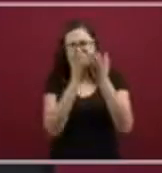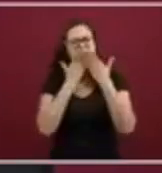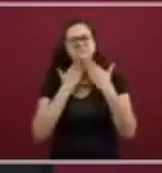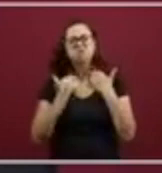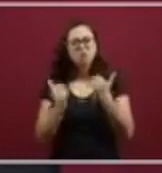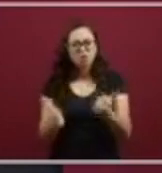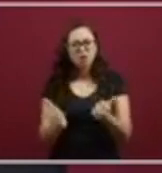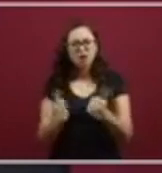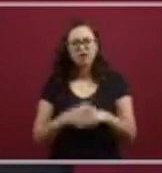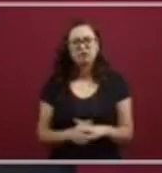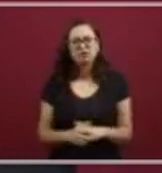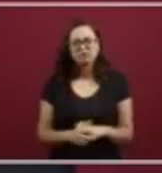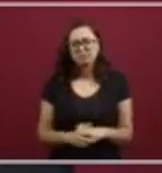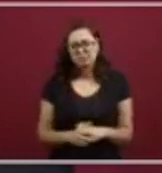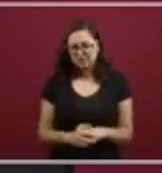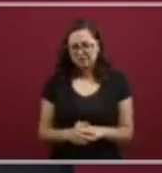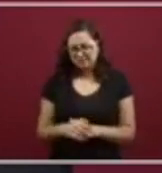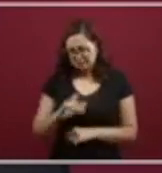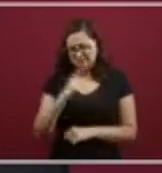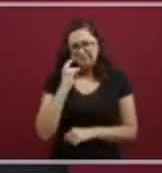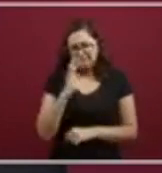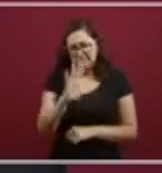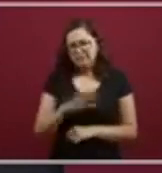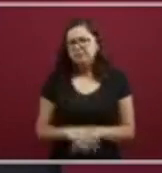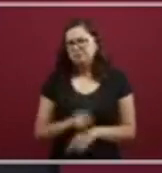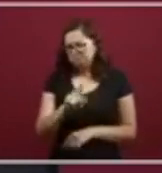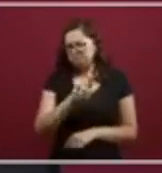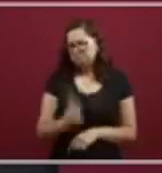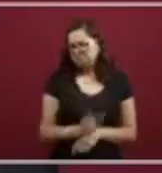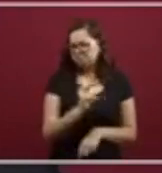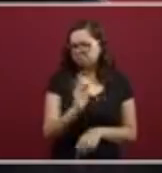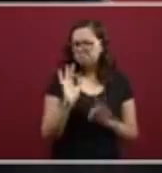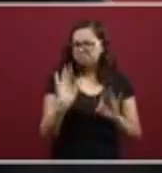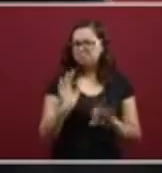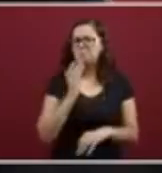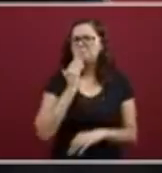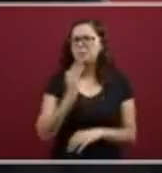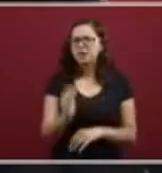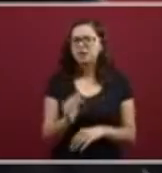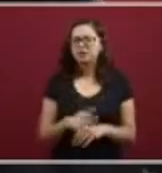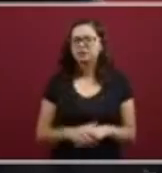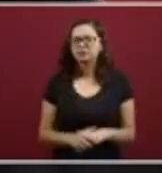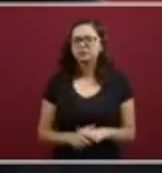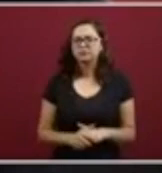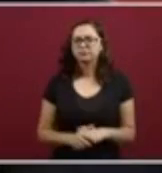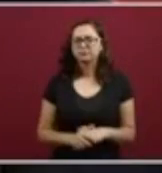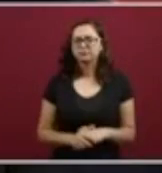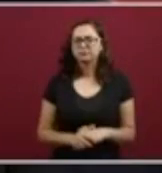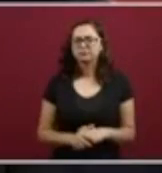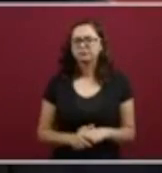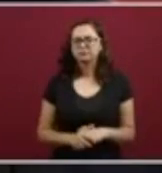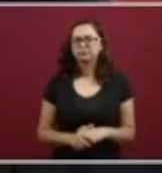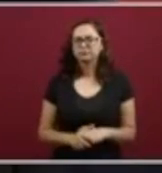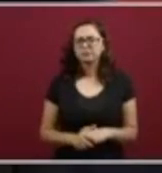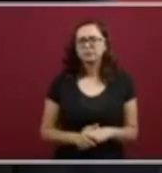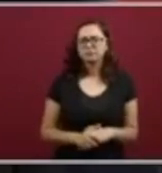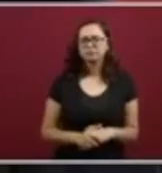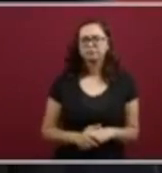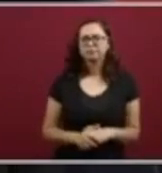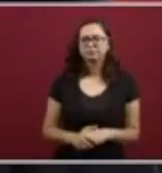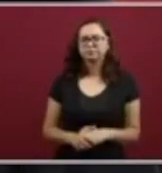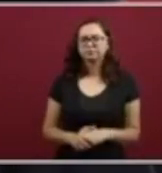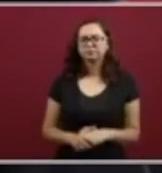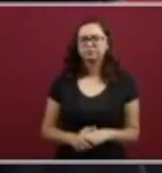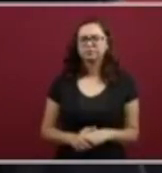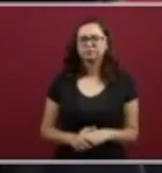qué bueno que me haces esa pregunta, porque si no, no